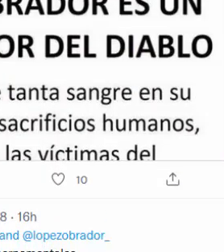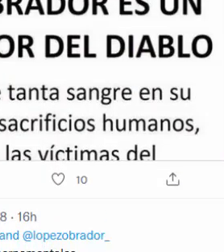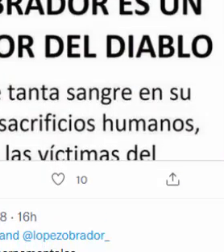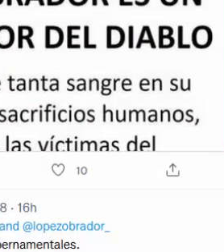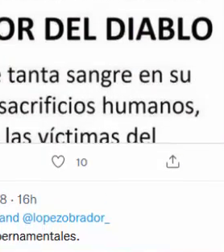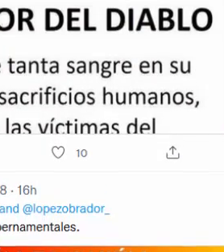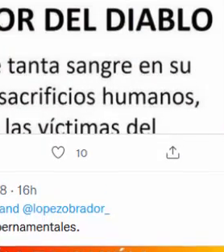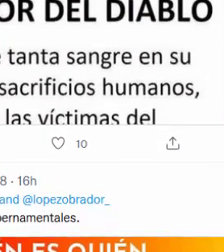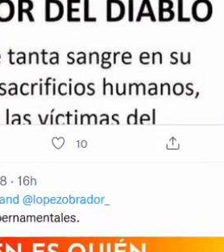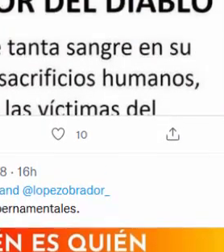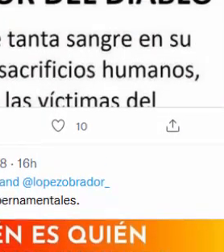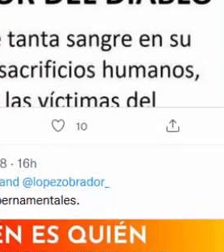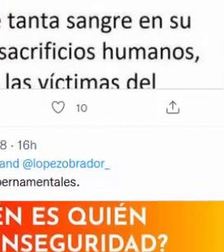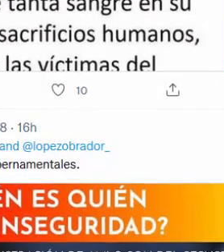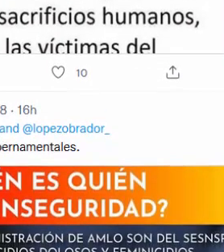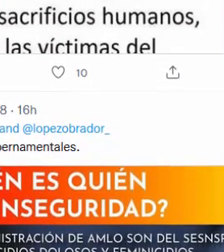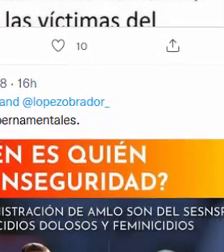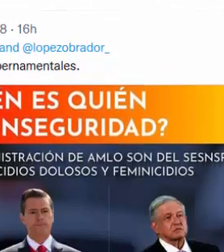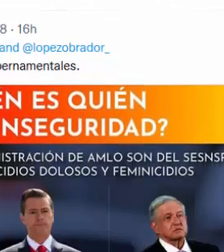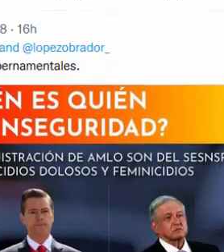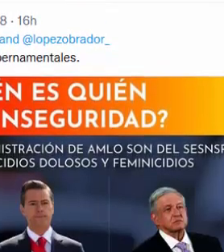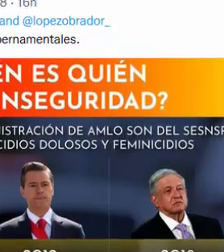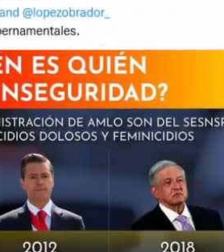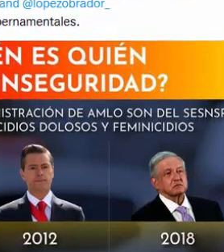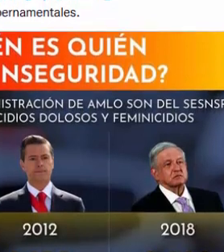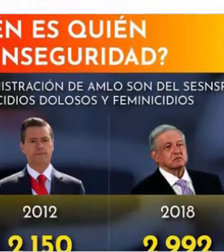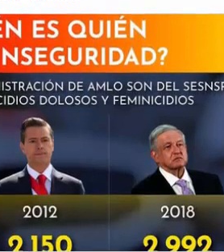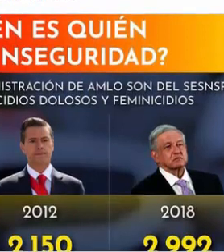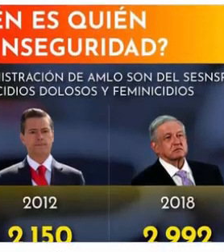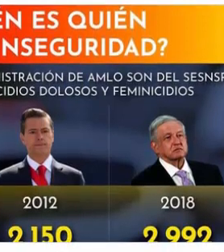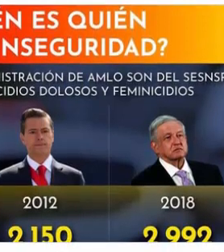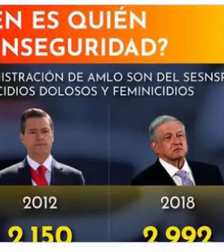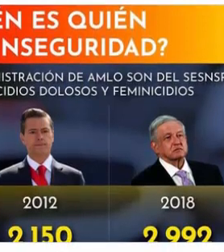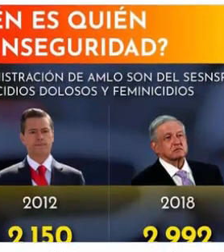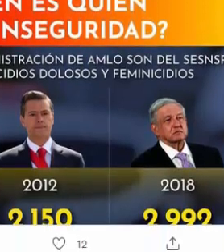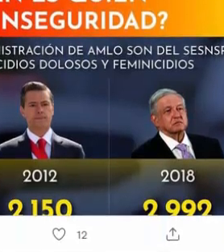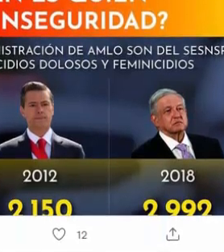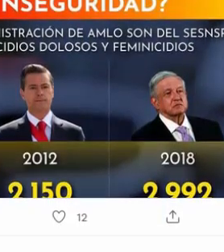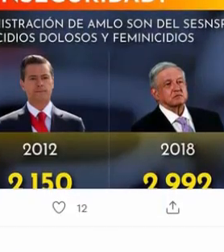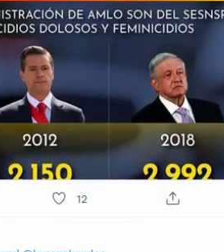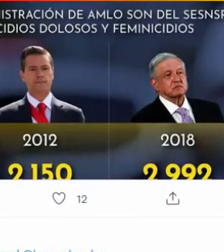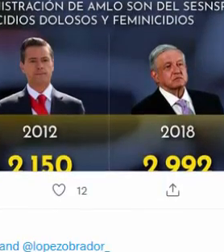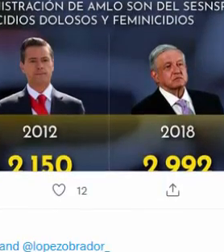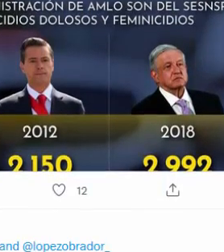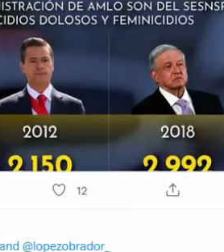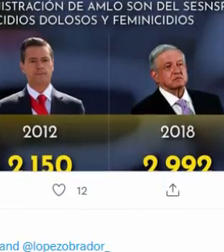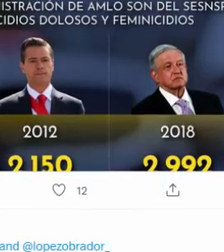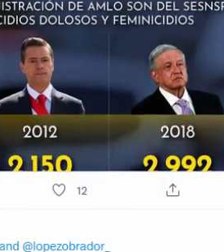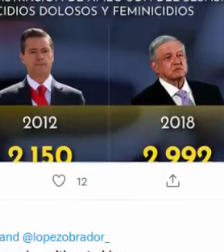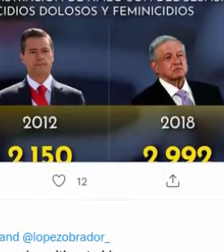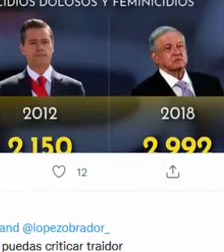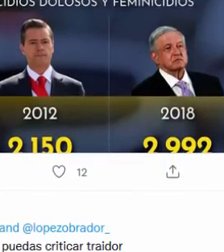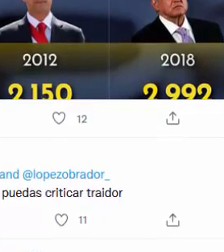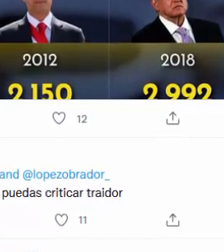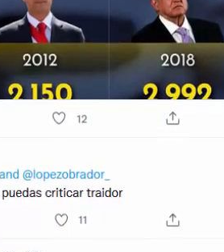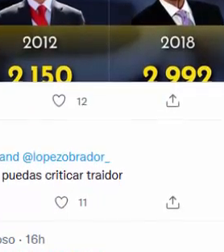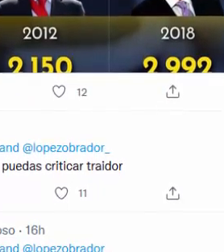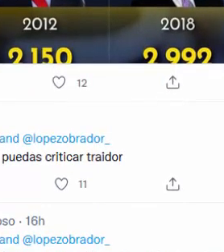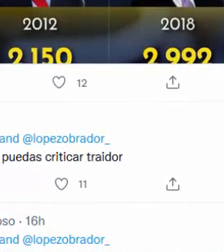tiene el récord de homicidios dolosos, 95 por día. Más que Enrique Peña Nieto y Felipe Calderón,